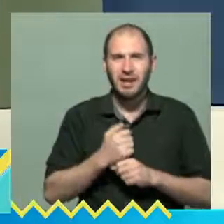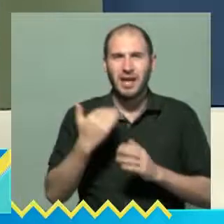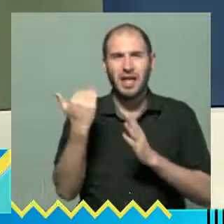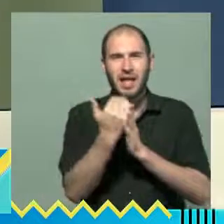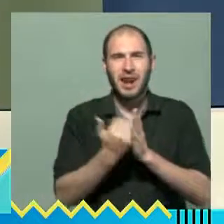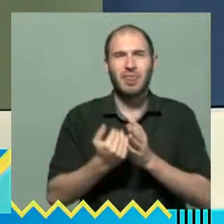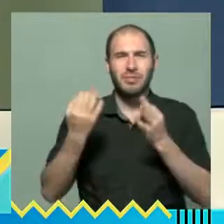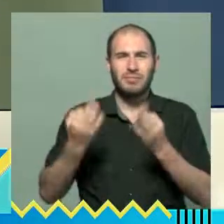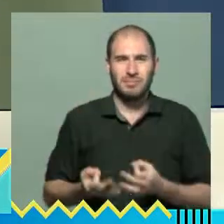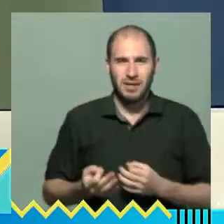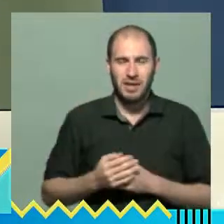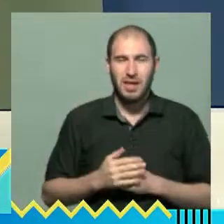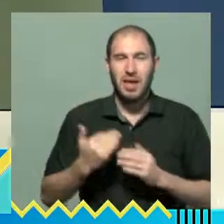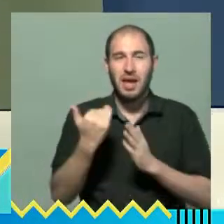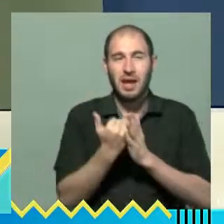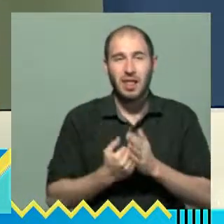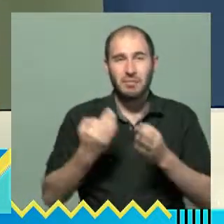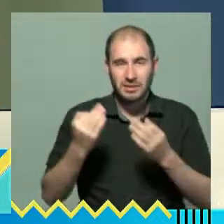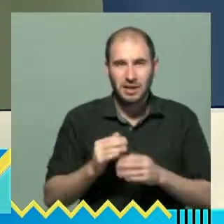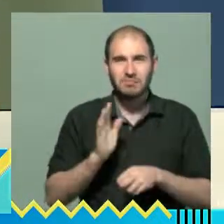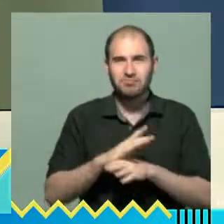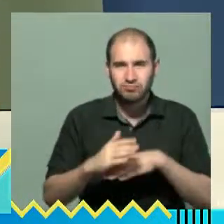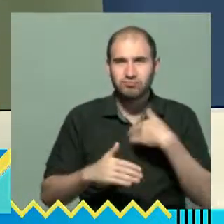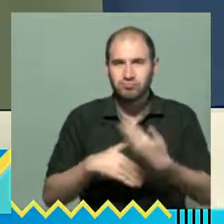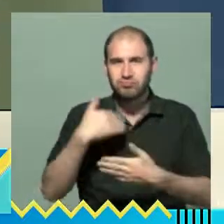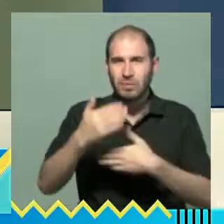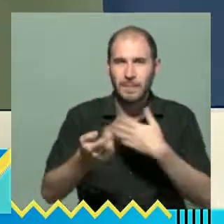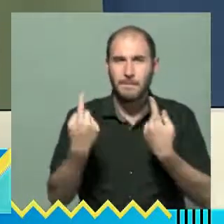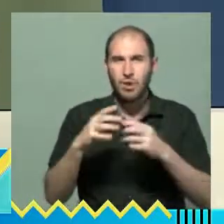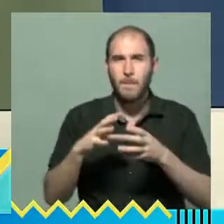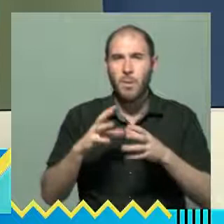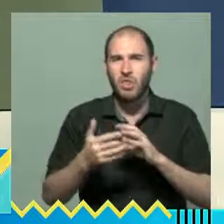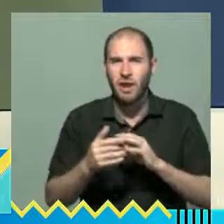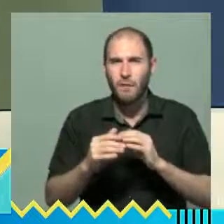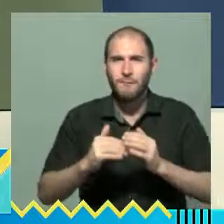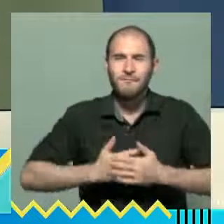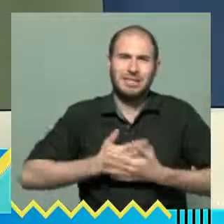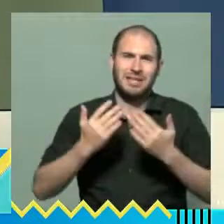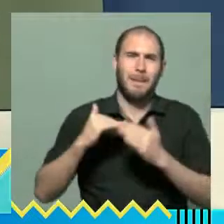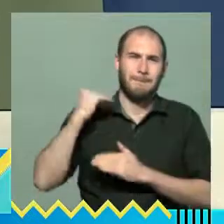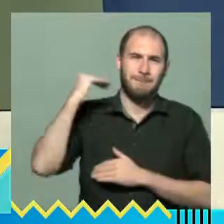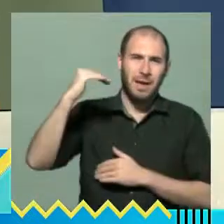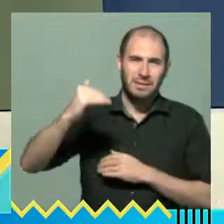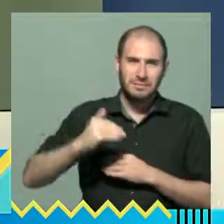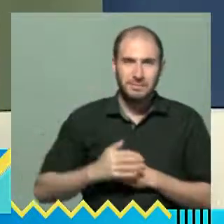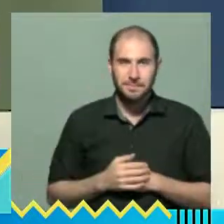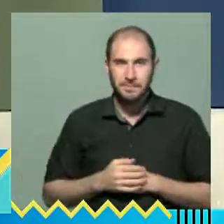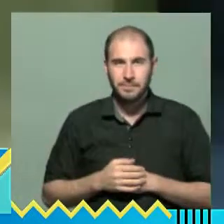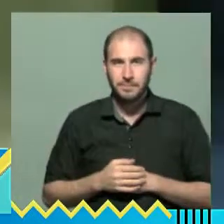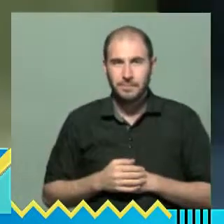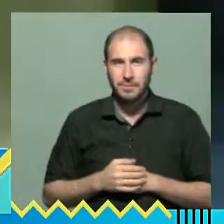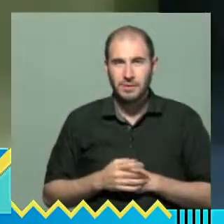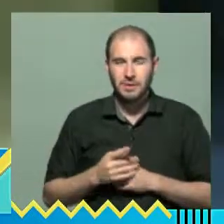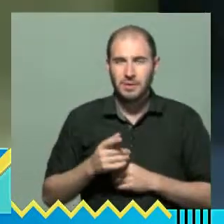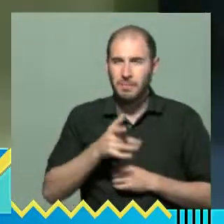de bienestar. Y grados de bienestar cada vez más significativos, pero este modelo de la felicidad, ¿sí? La verdad que